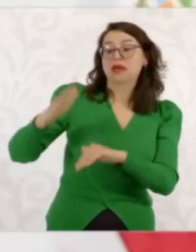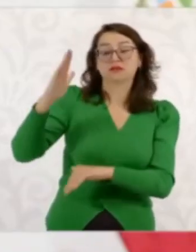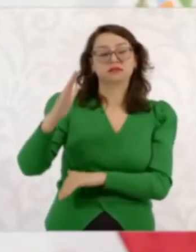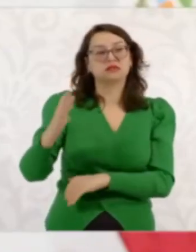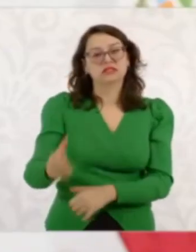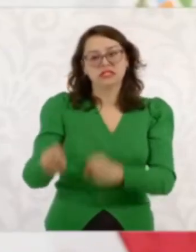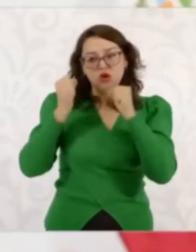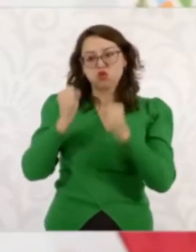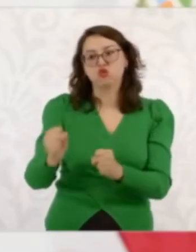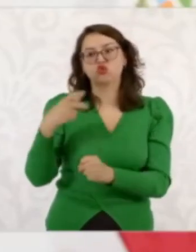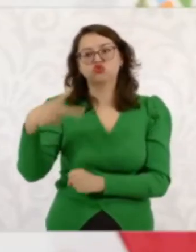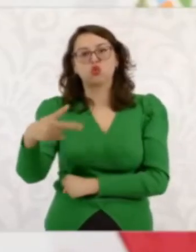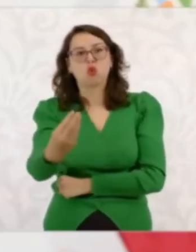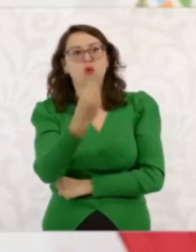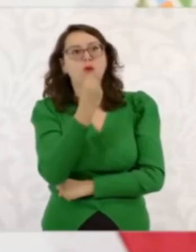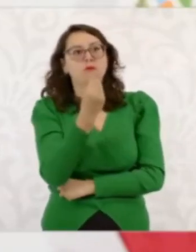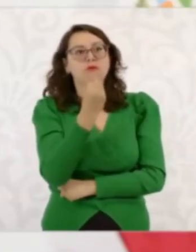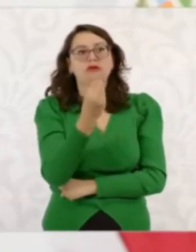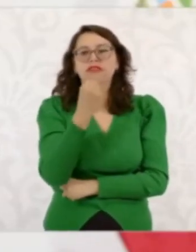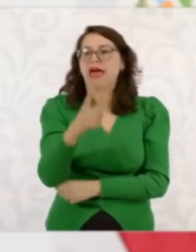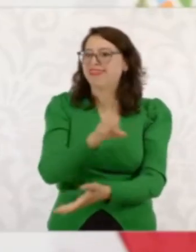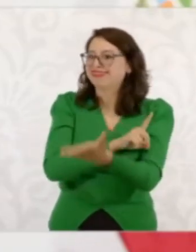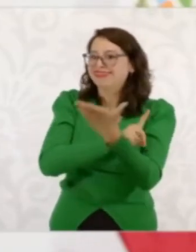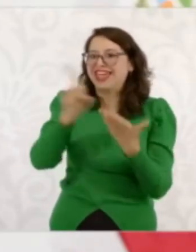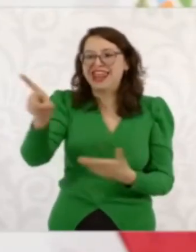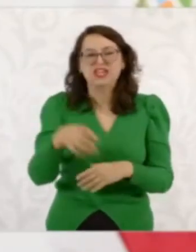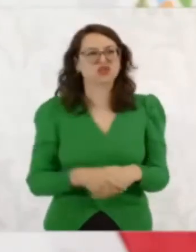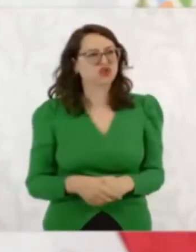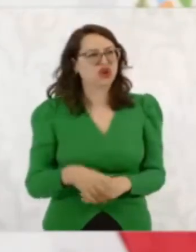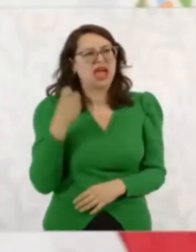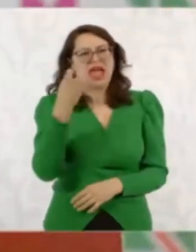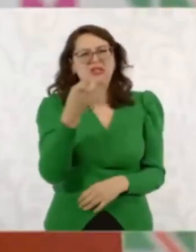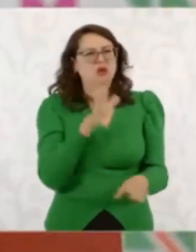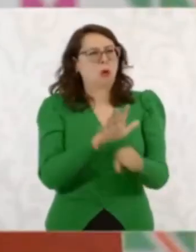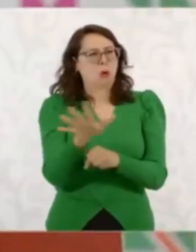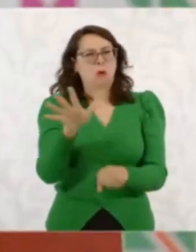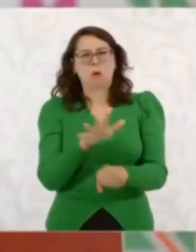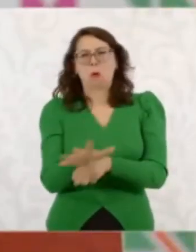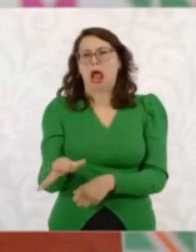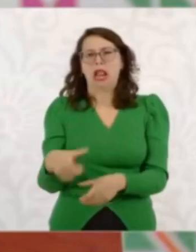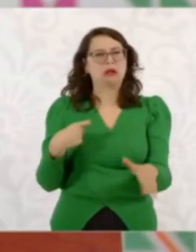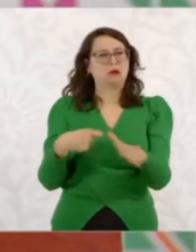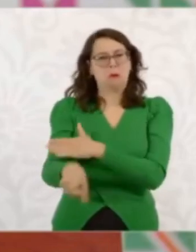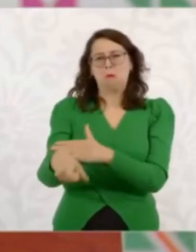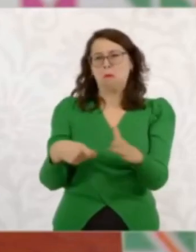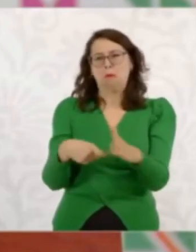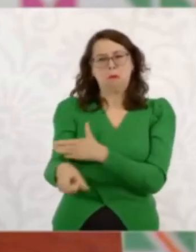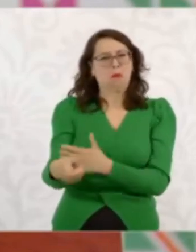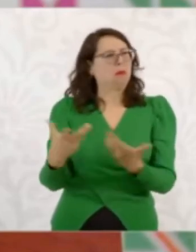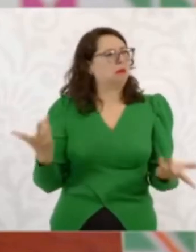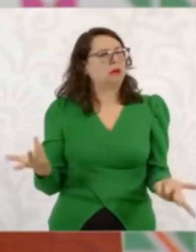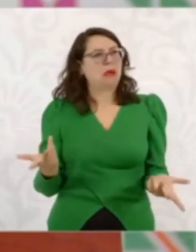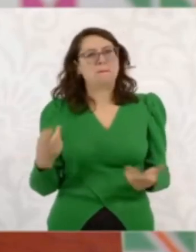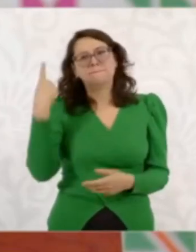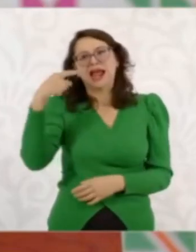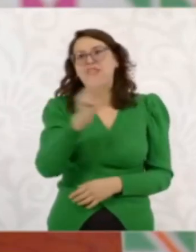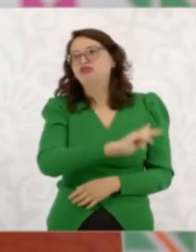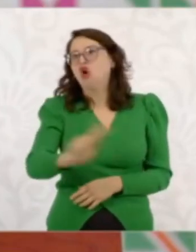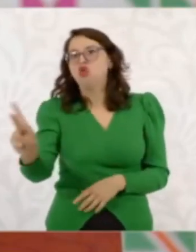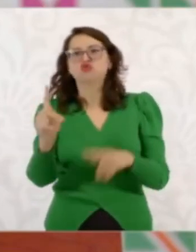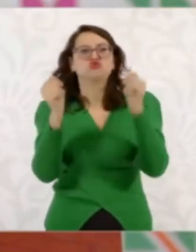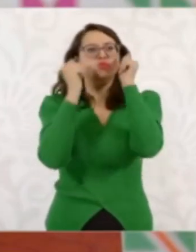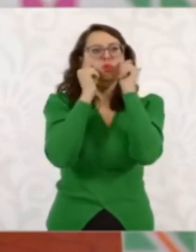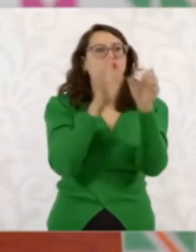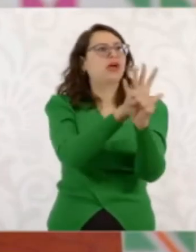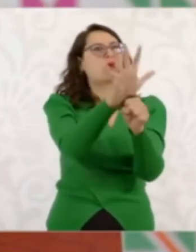alimentaria. ¿Qué tiene eso de corporativo si es universal? Si es para todas y para todos.